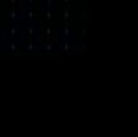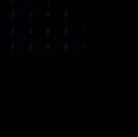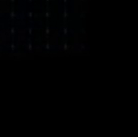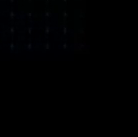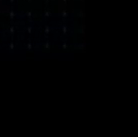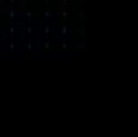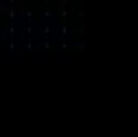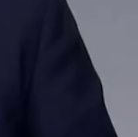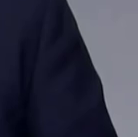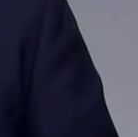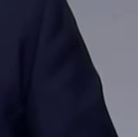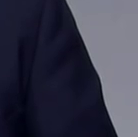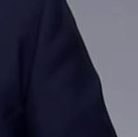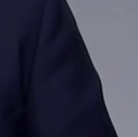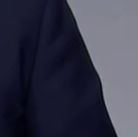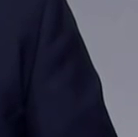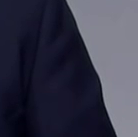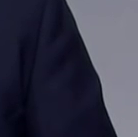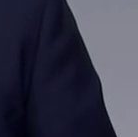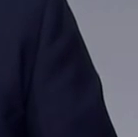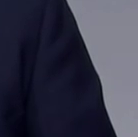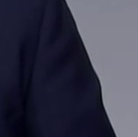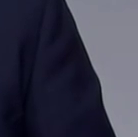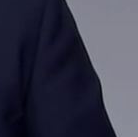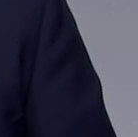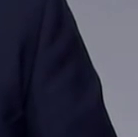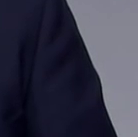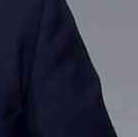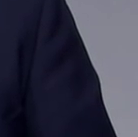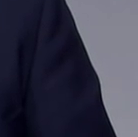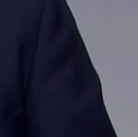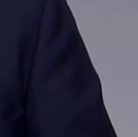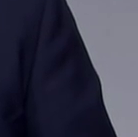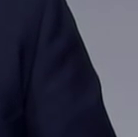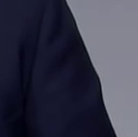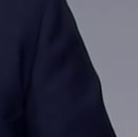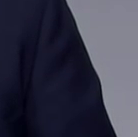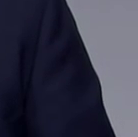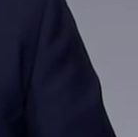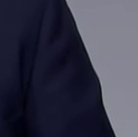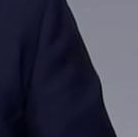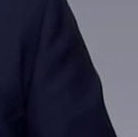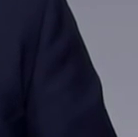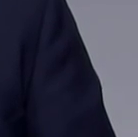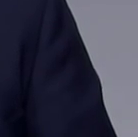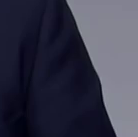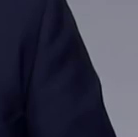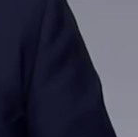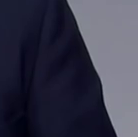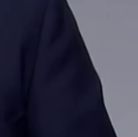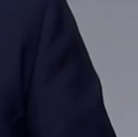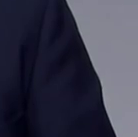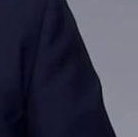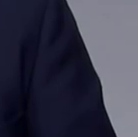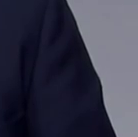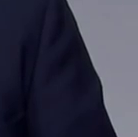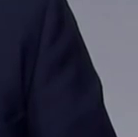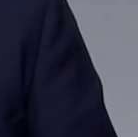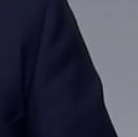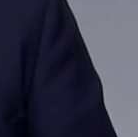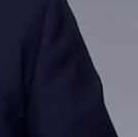Saludos amigos, tiempo de elecciones, oportunidad para ofrecer todo lo